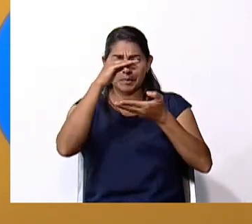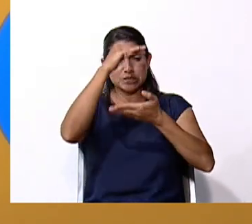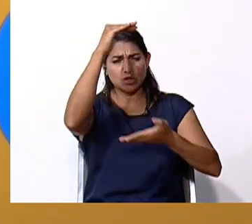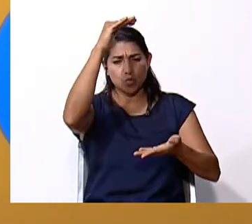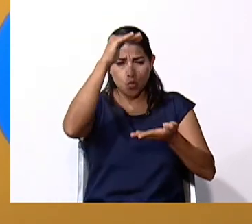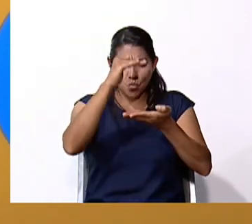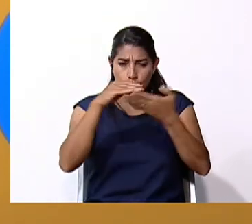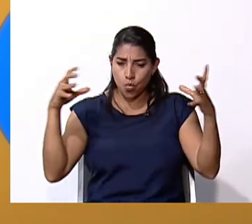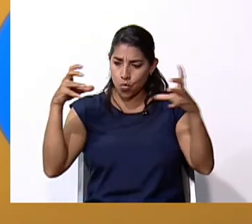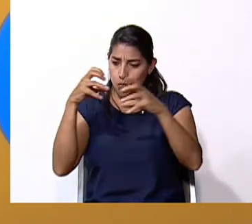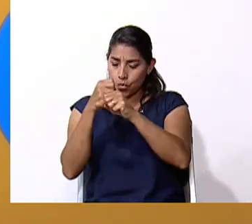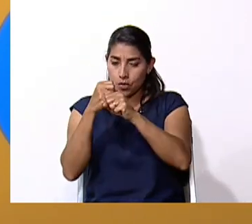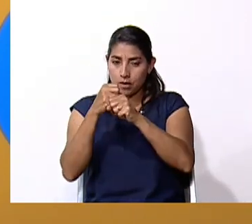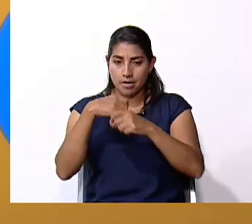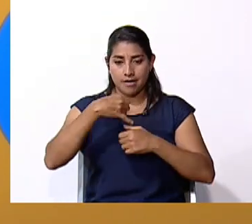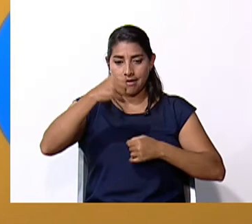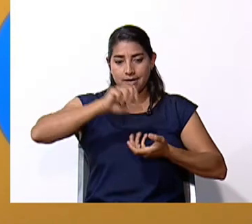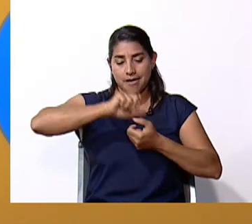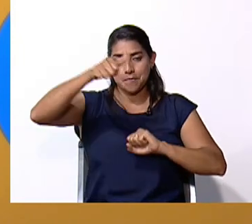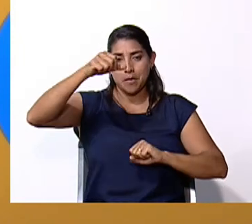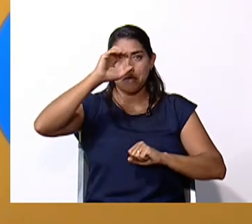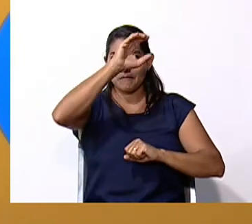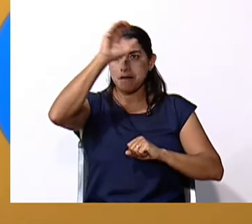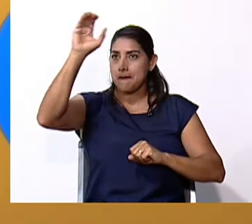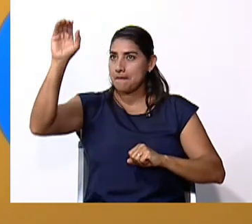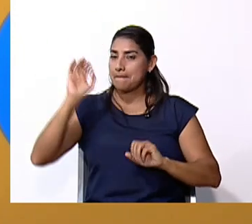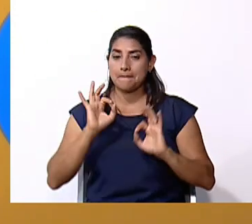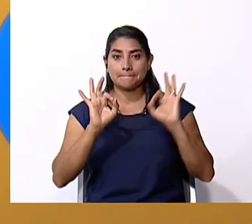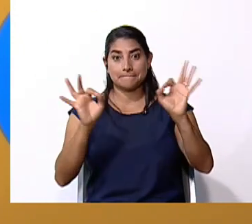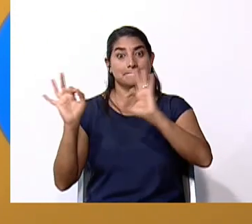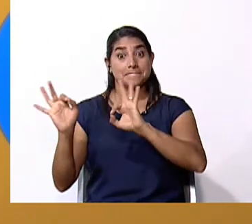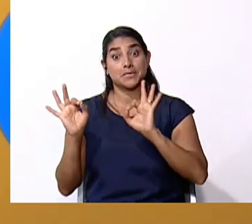esa información. Muy bien.